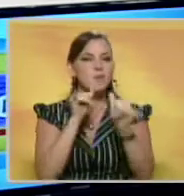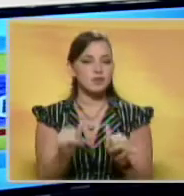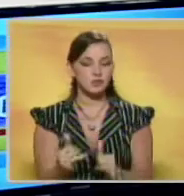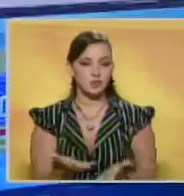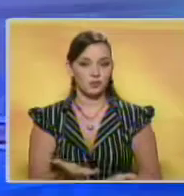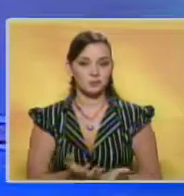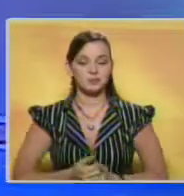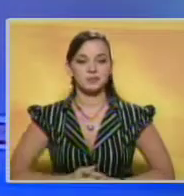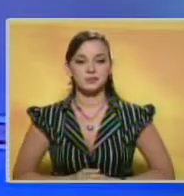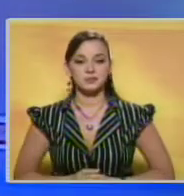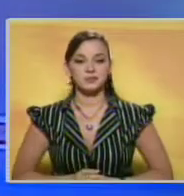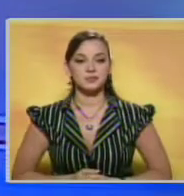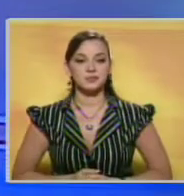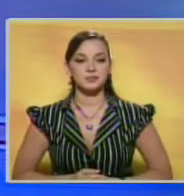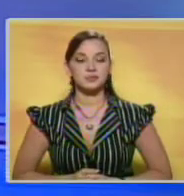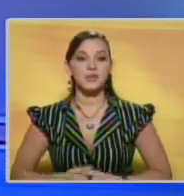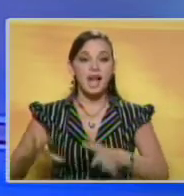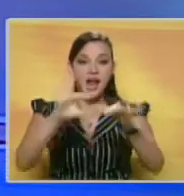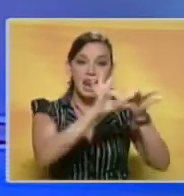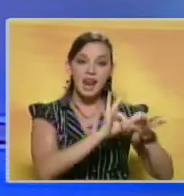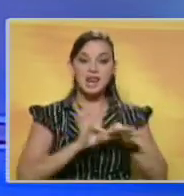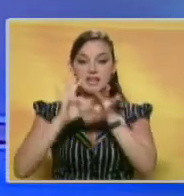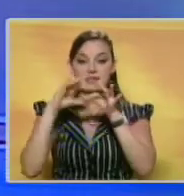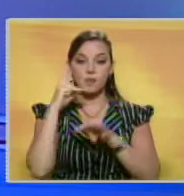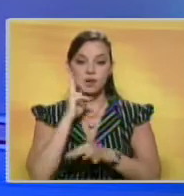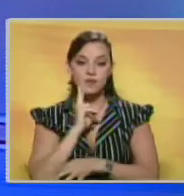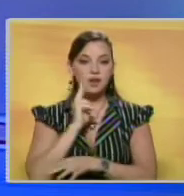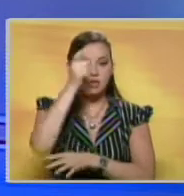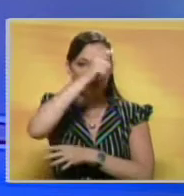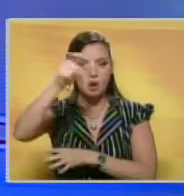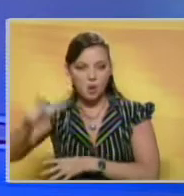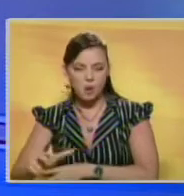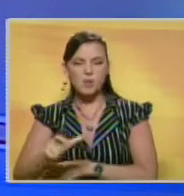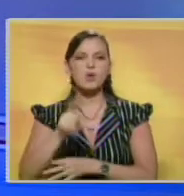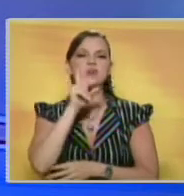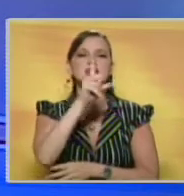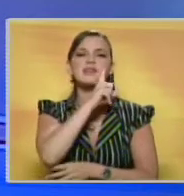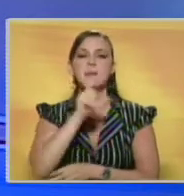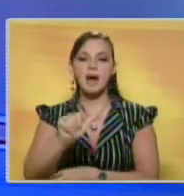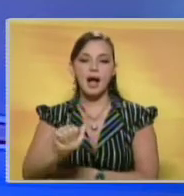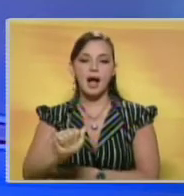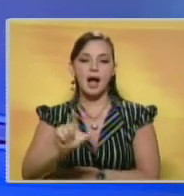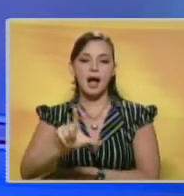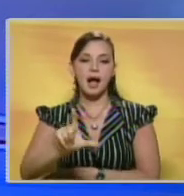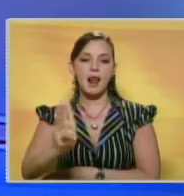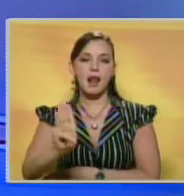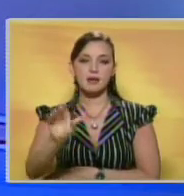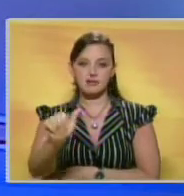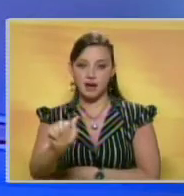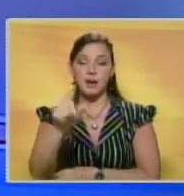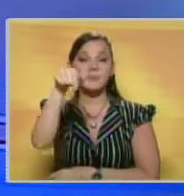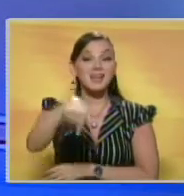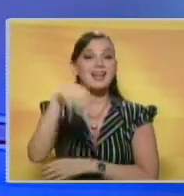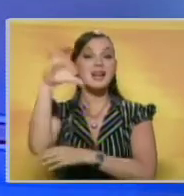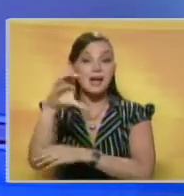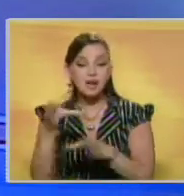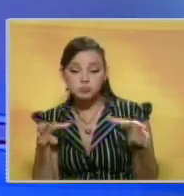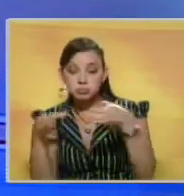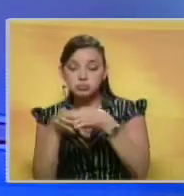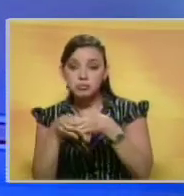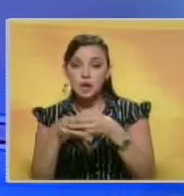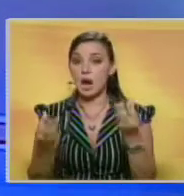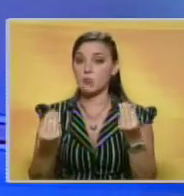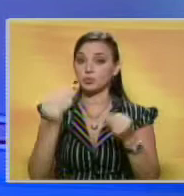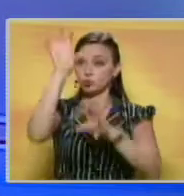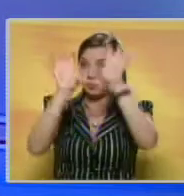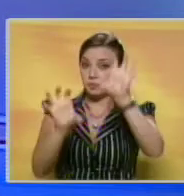informaciones. La Alianza Bolivariana para los Pueblos de América, ALBA, reúne este martes en Caracas a los máximos representantes de los países del